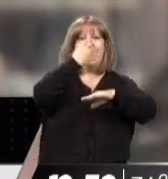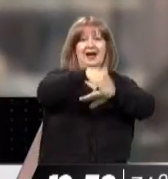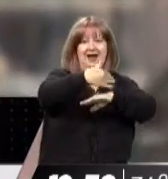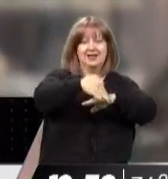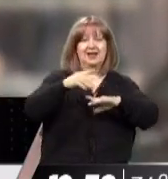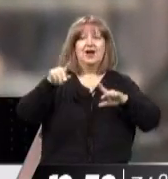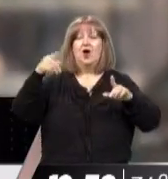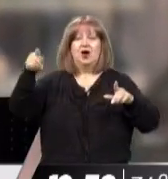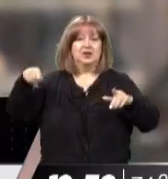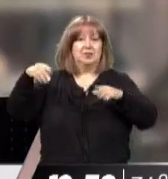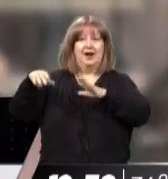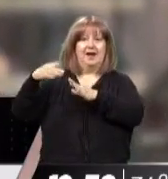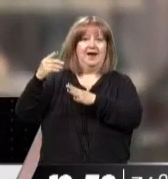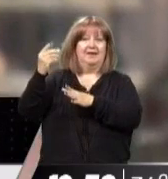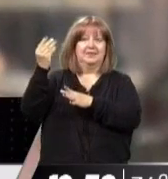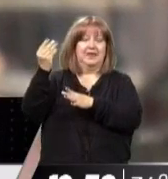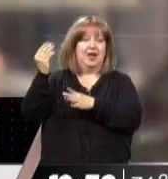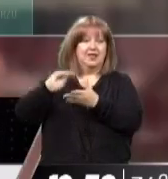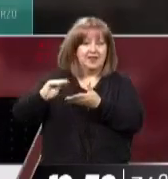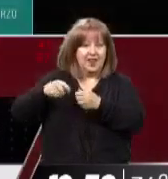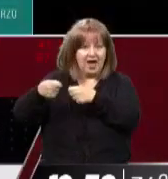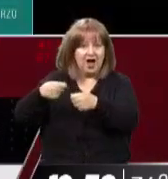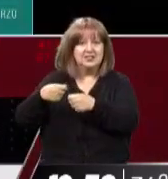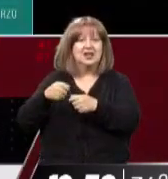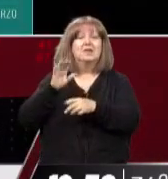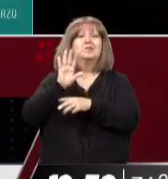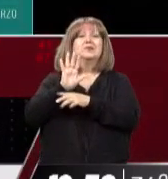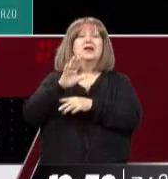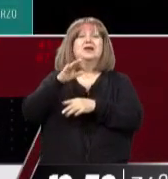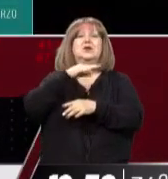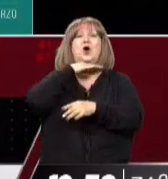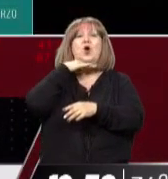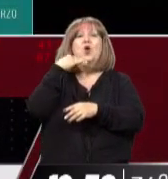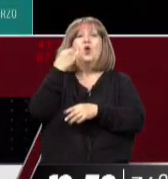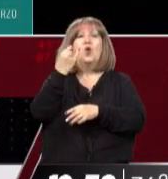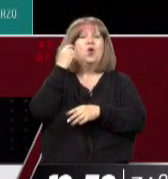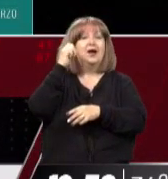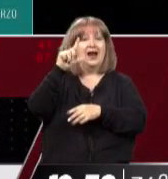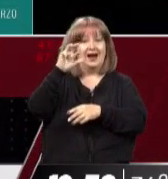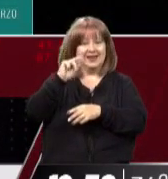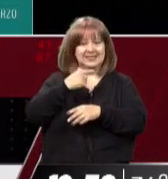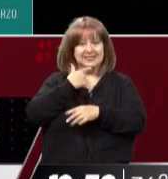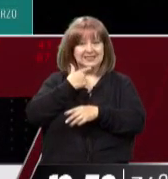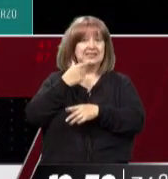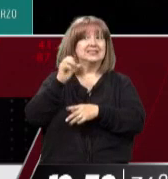de la fiesta es Juglares de Vendimia. Entonces un poco representa, son tres personajes que representan a estos juglares.